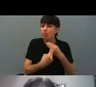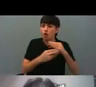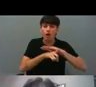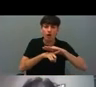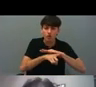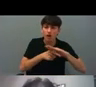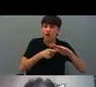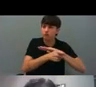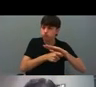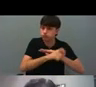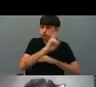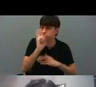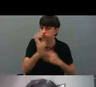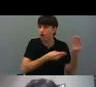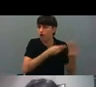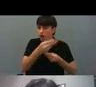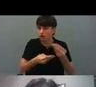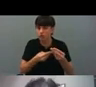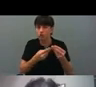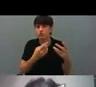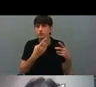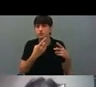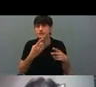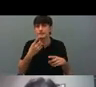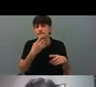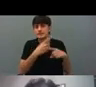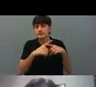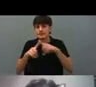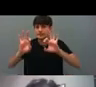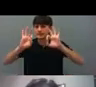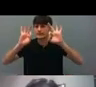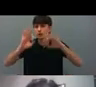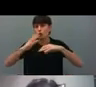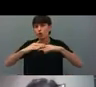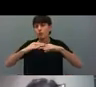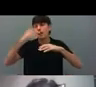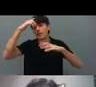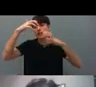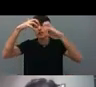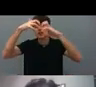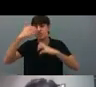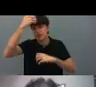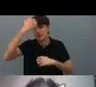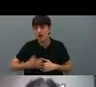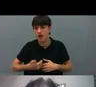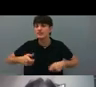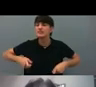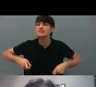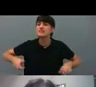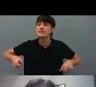más específicas a consecuencia de la parálisis cerebral, mesas, sillas,